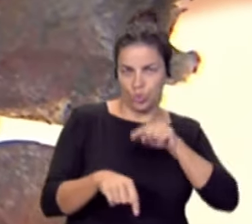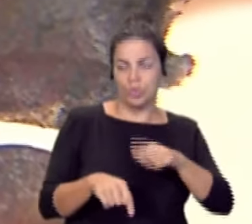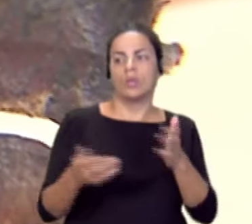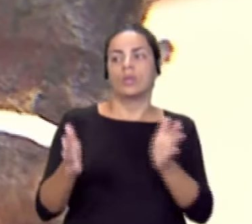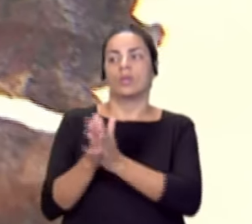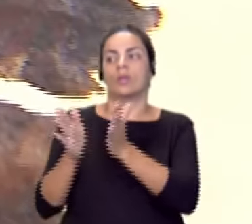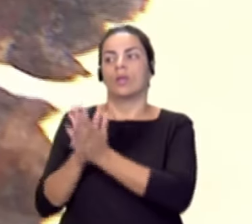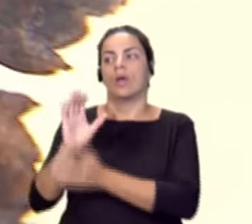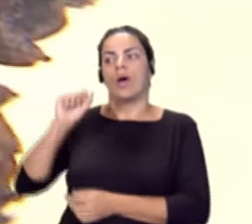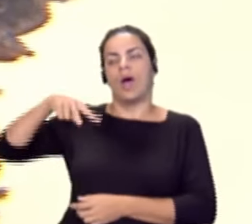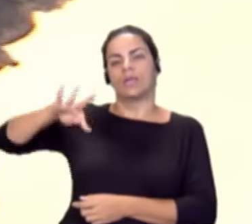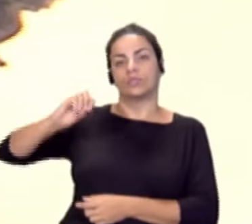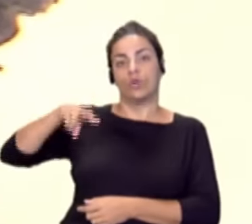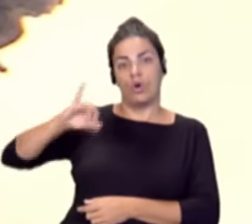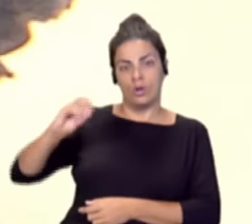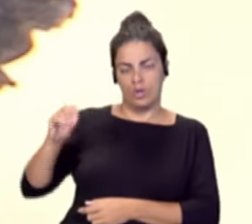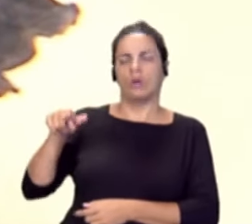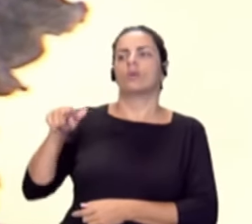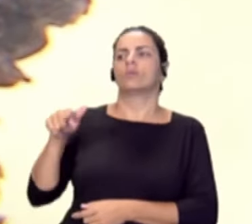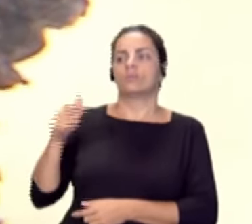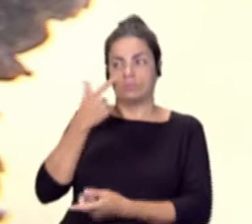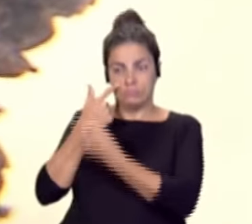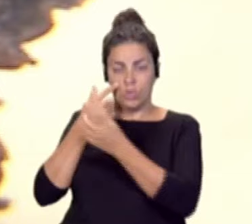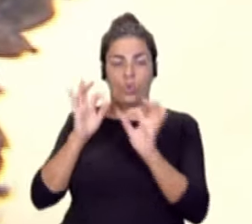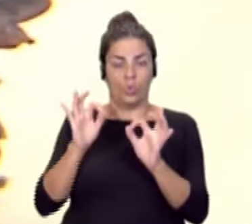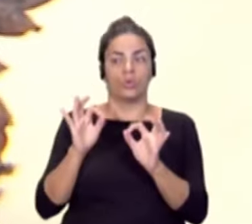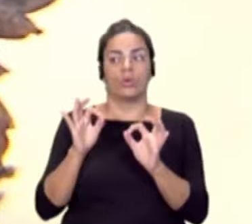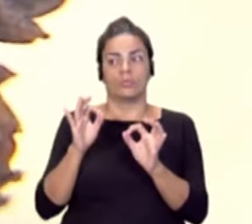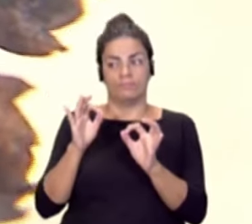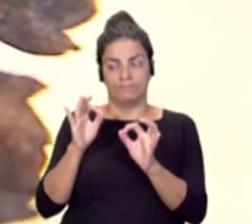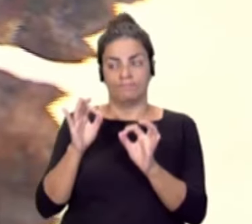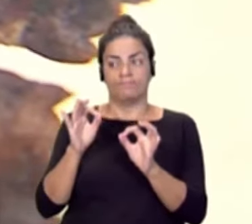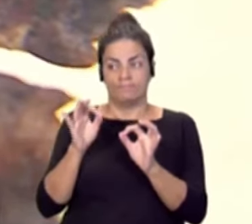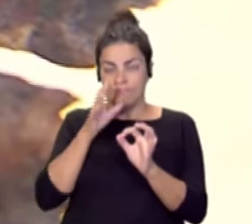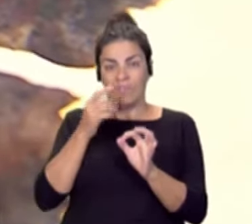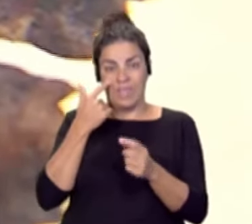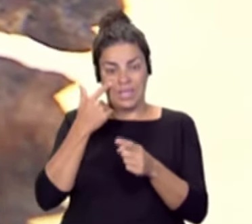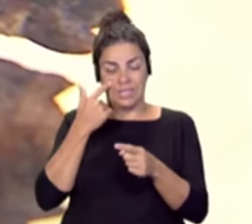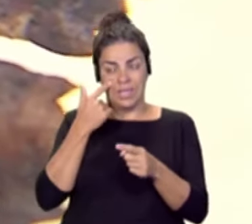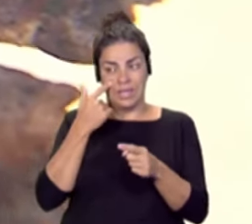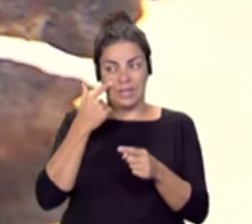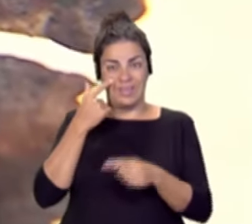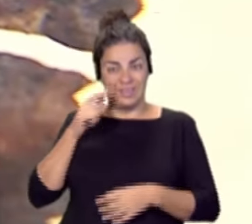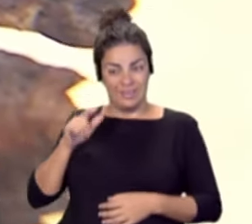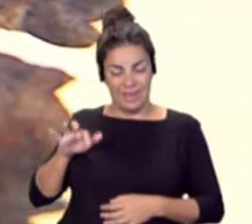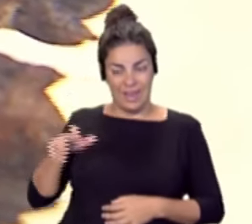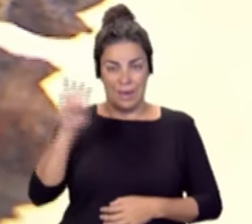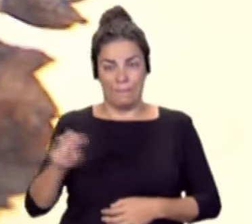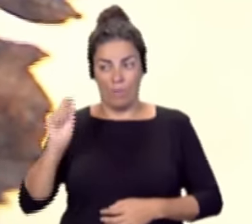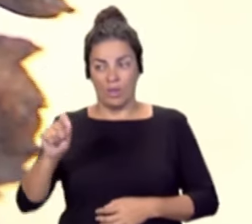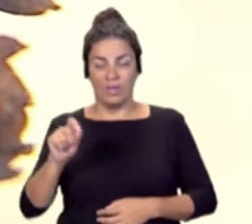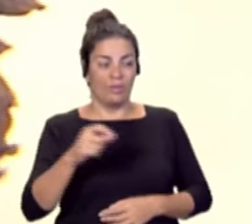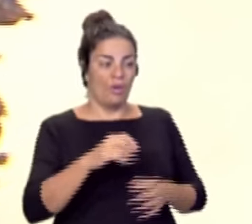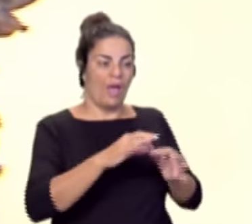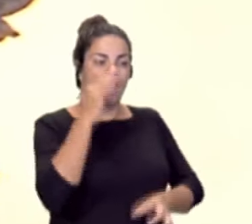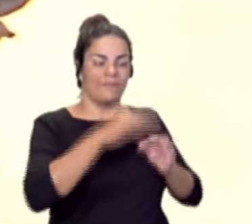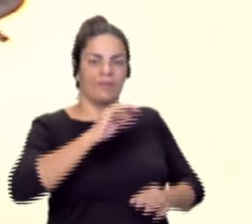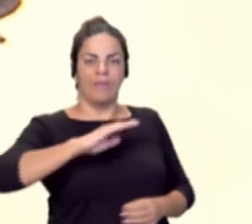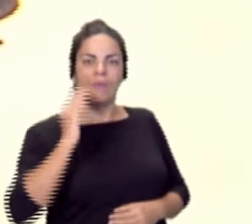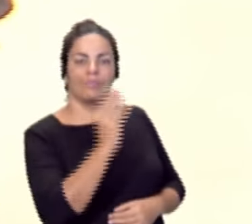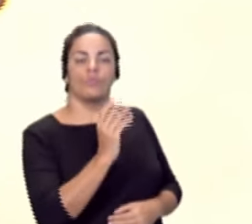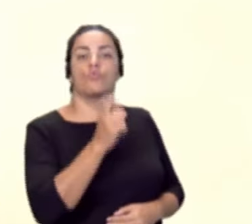Antonio Cárdenas, nuestro compañero, está ahí, miren, se lo estaba comentando, fíjense cómo afecta el parásito a la viña, como estamos diciendo, en la